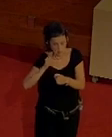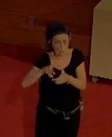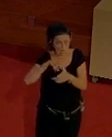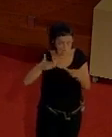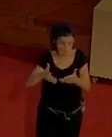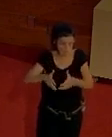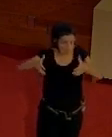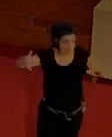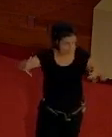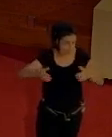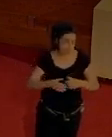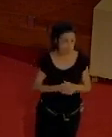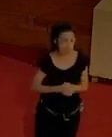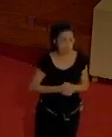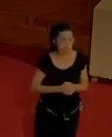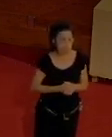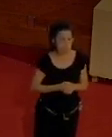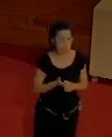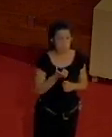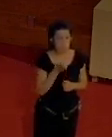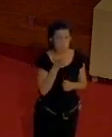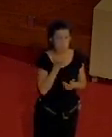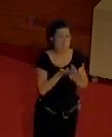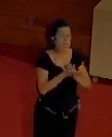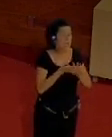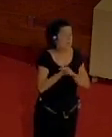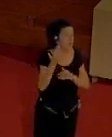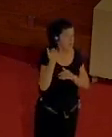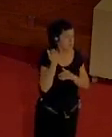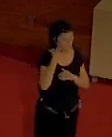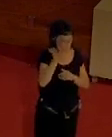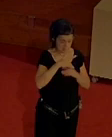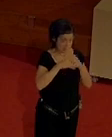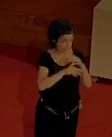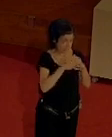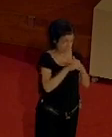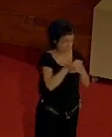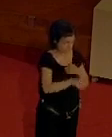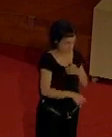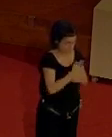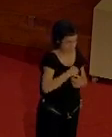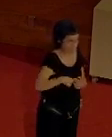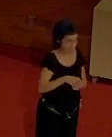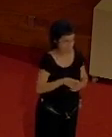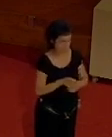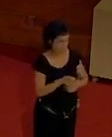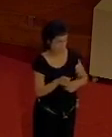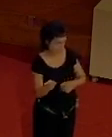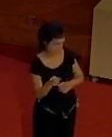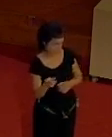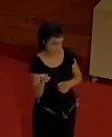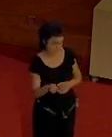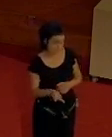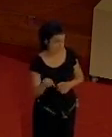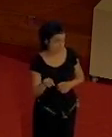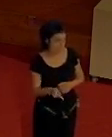eso se concreta si si vuelvo a esas referencias mar del sur de China y mar del este de China son los dos escenarios principales donde